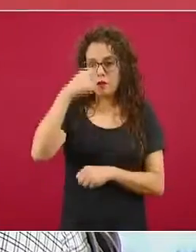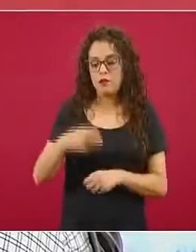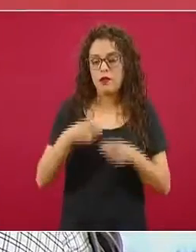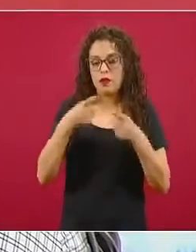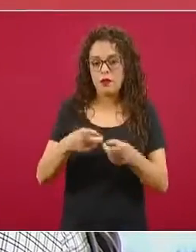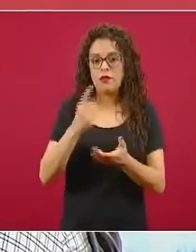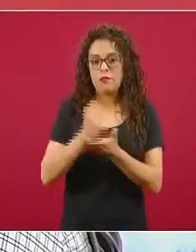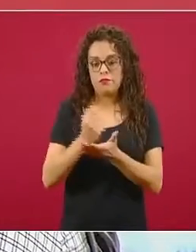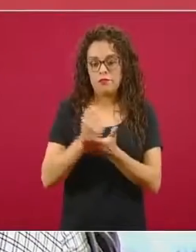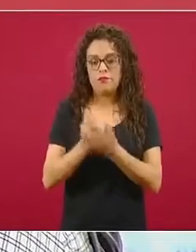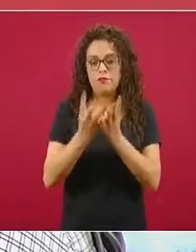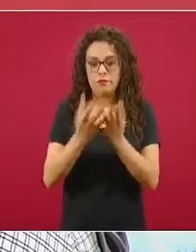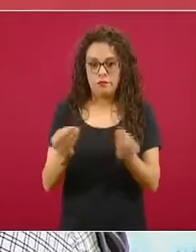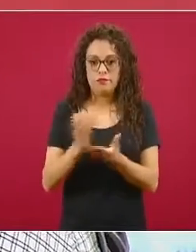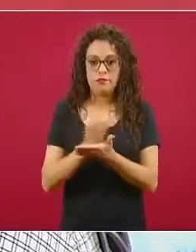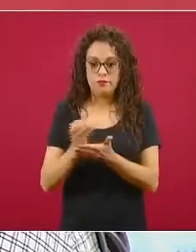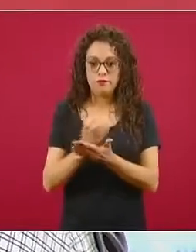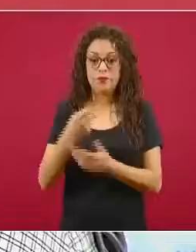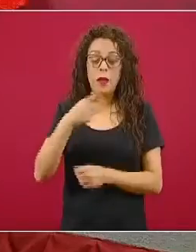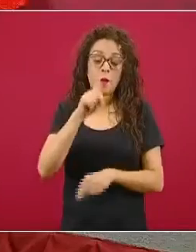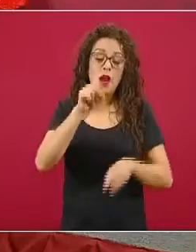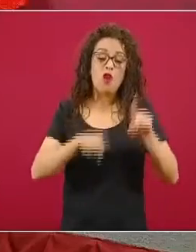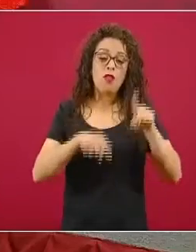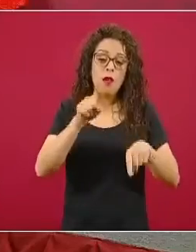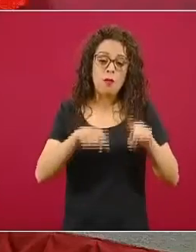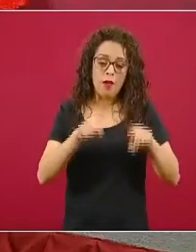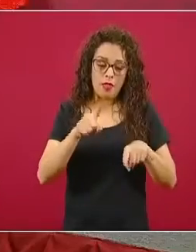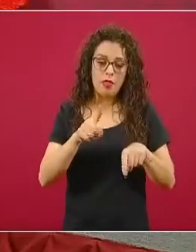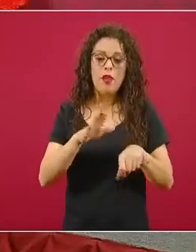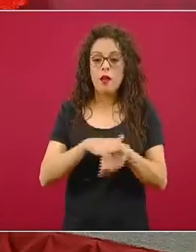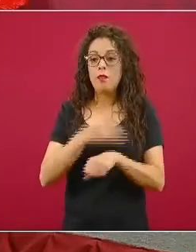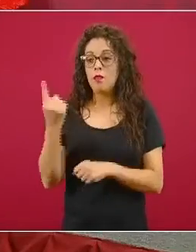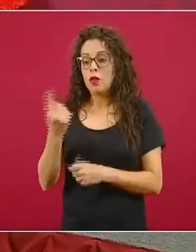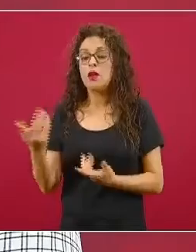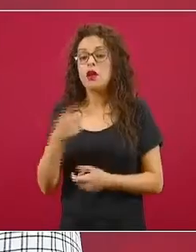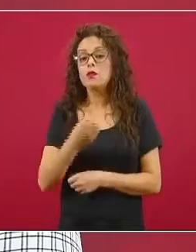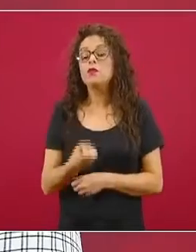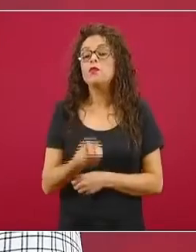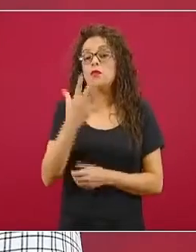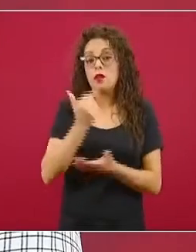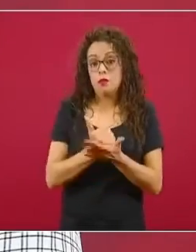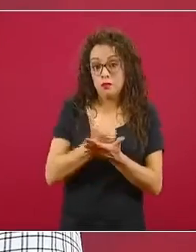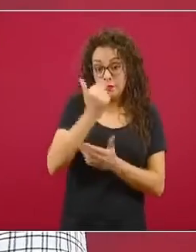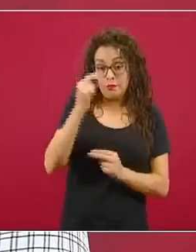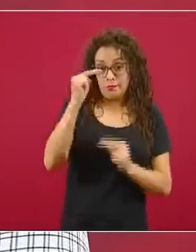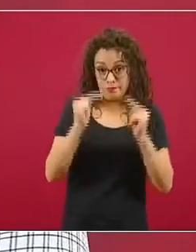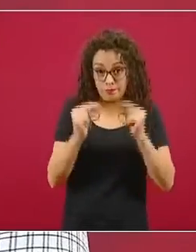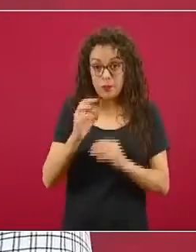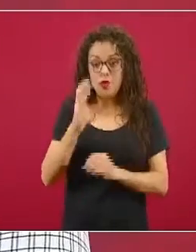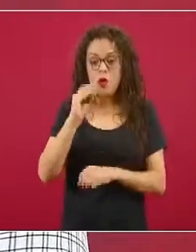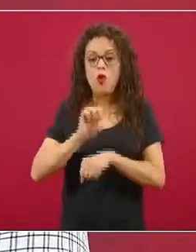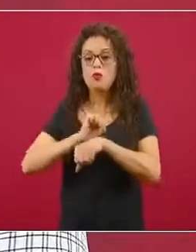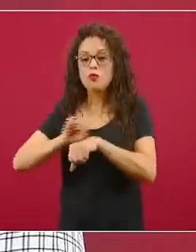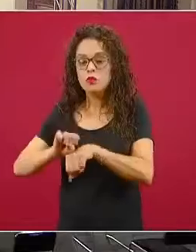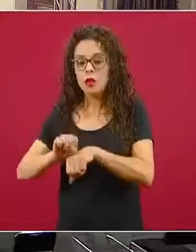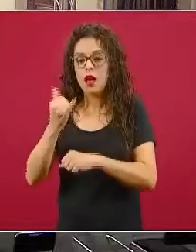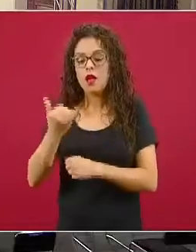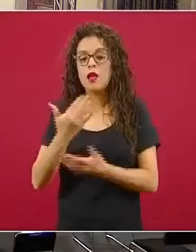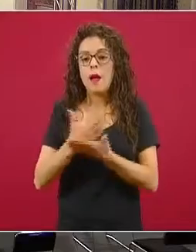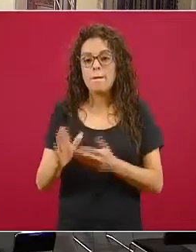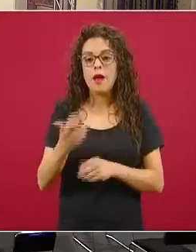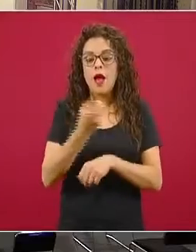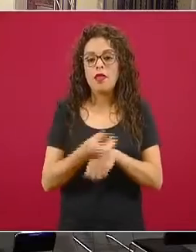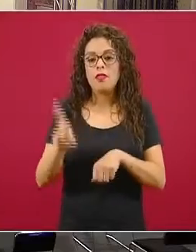también su demanda depende de la afectación y depende lógicamente de los días que en su momento